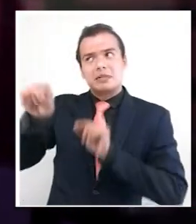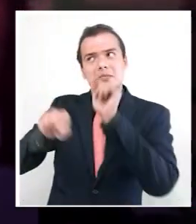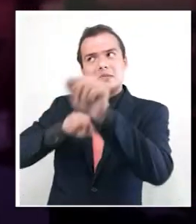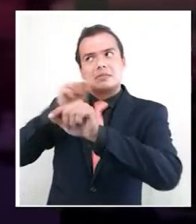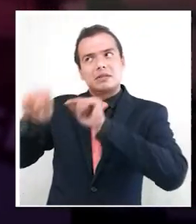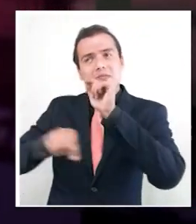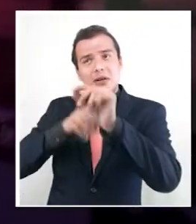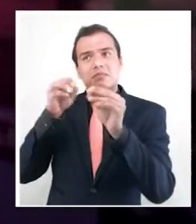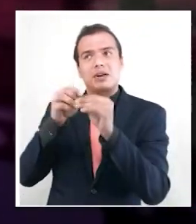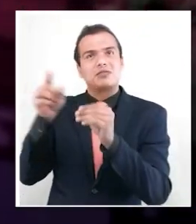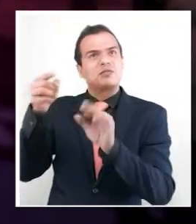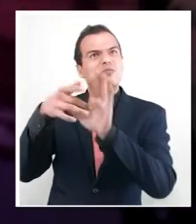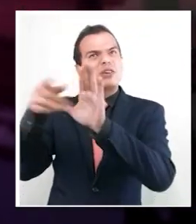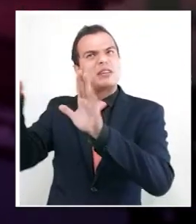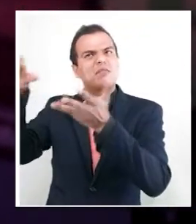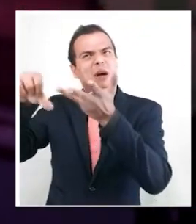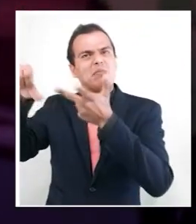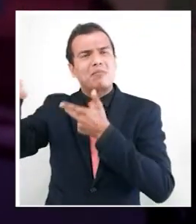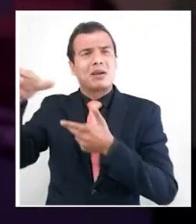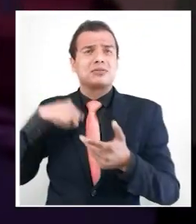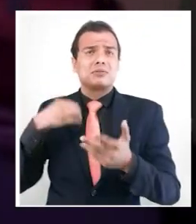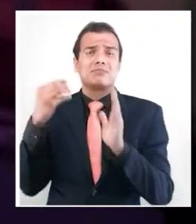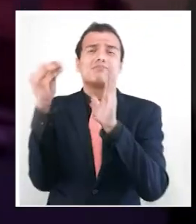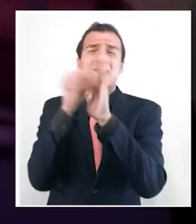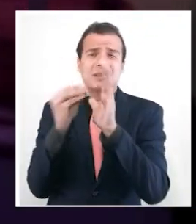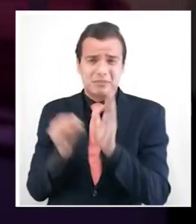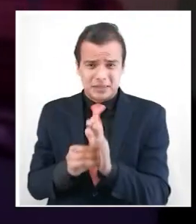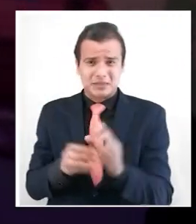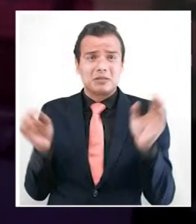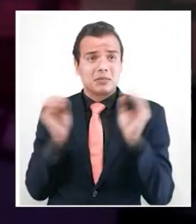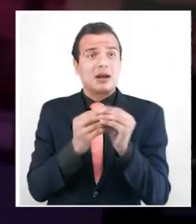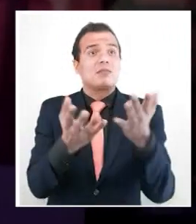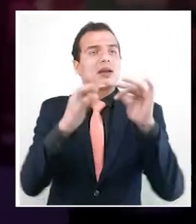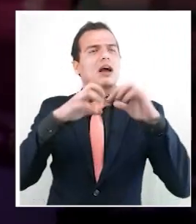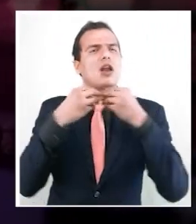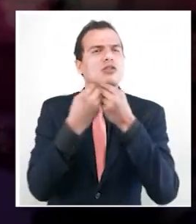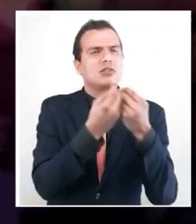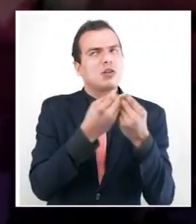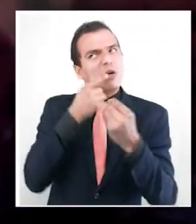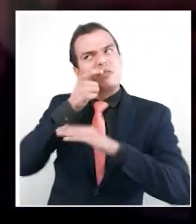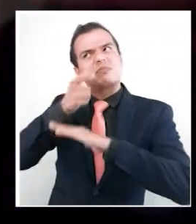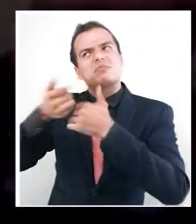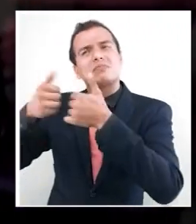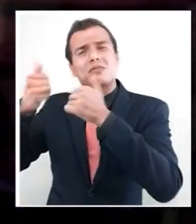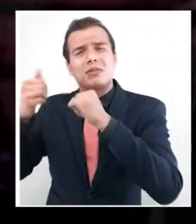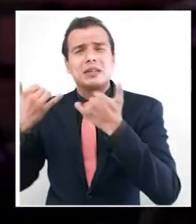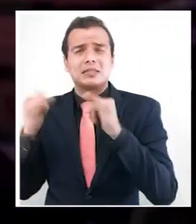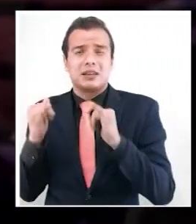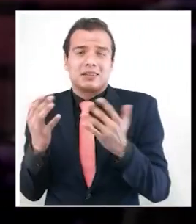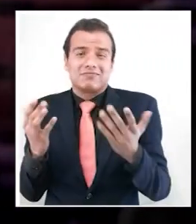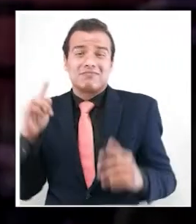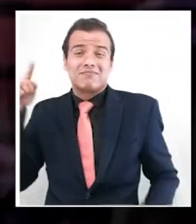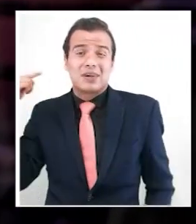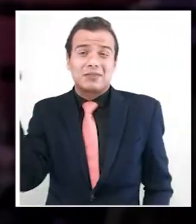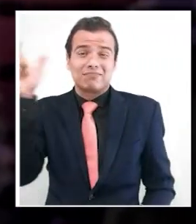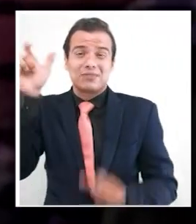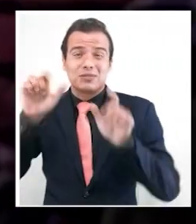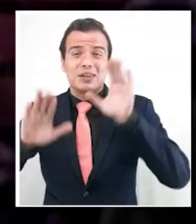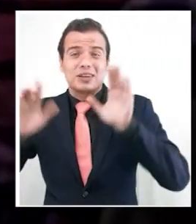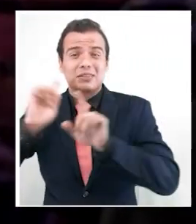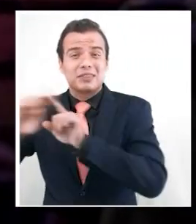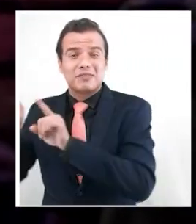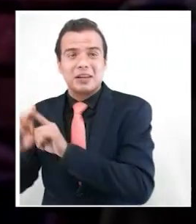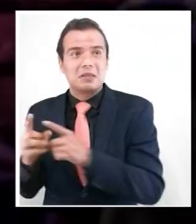denunciado, es el que más he hecho debates de control político en el Consejo. Entonces, como no tengo rabo de paja, como no tiene nada más que decirte Roberto